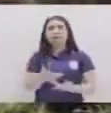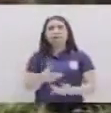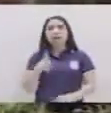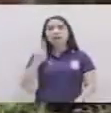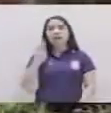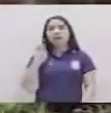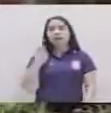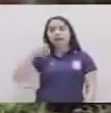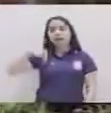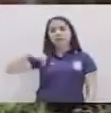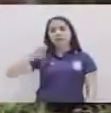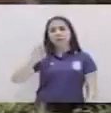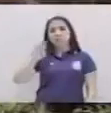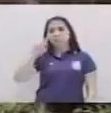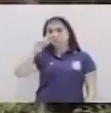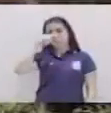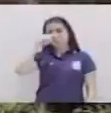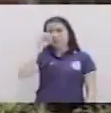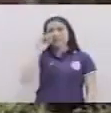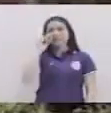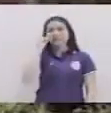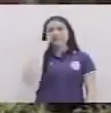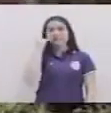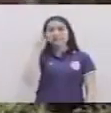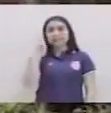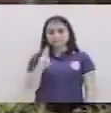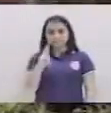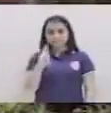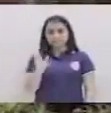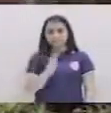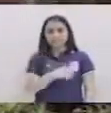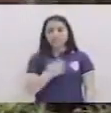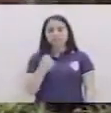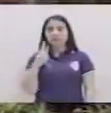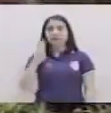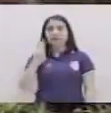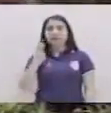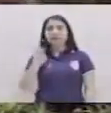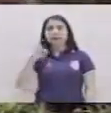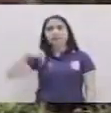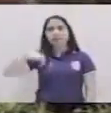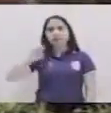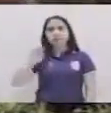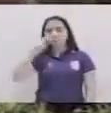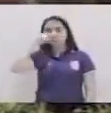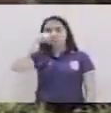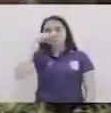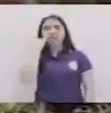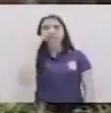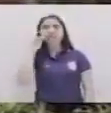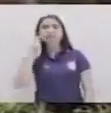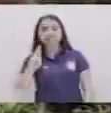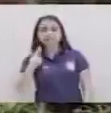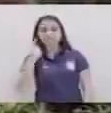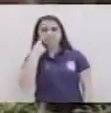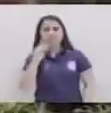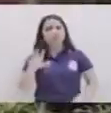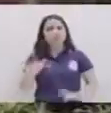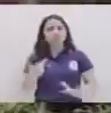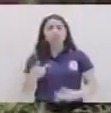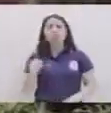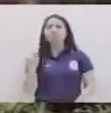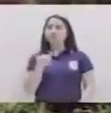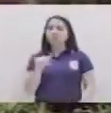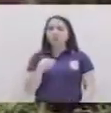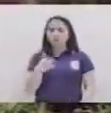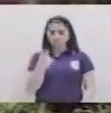de otra vez, solo que la duplicamos con nuestra otra mano y lo que haremos es hacerlo varias veces de